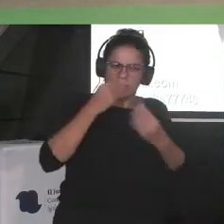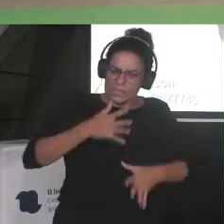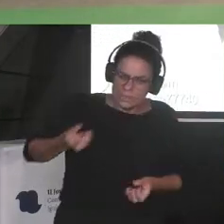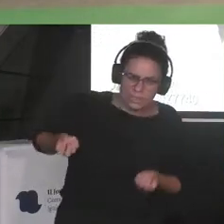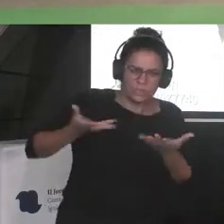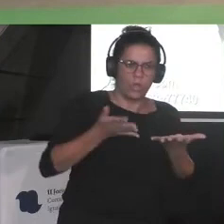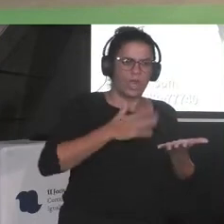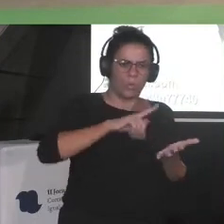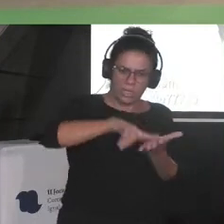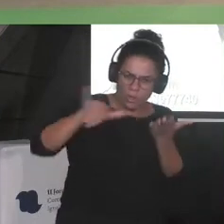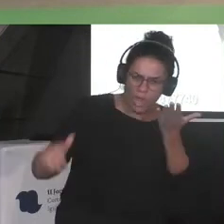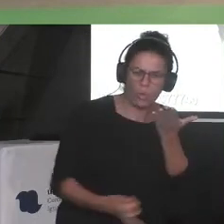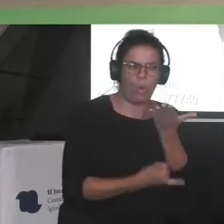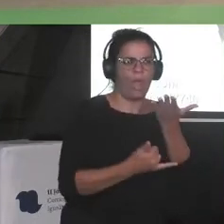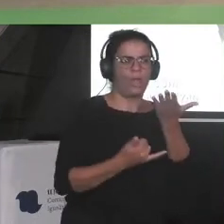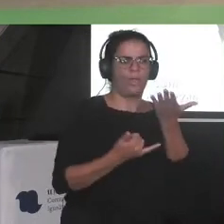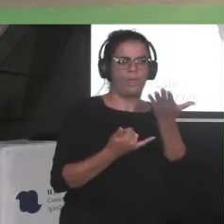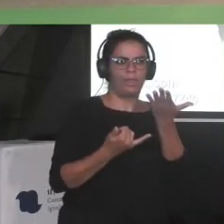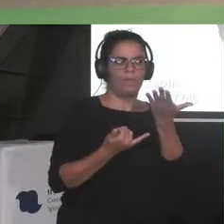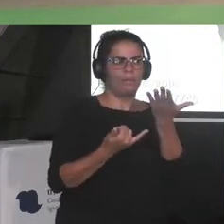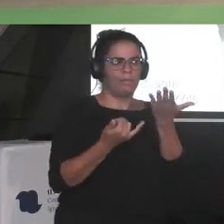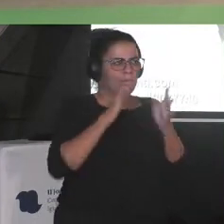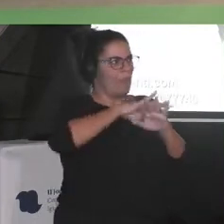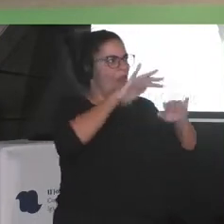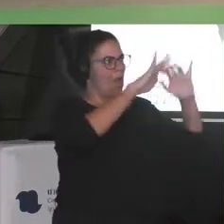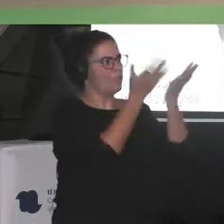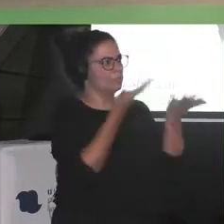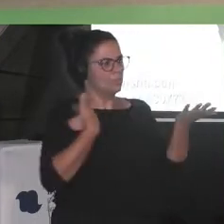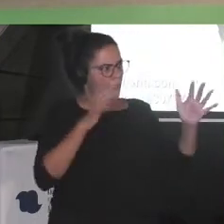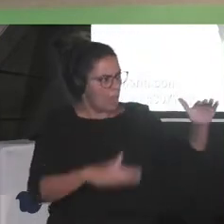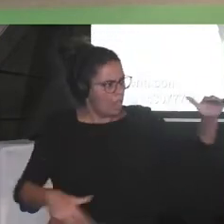a la altura de la vida y para estar a la altura de lo que pasa en el mundo